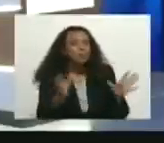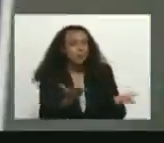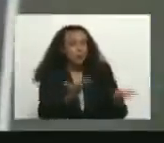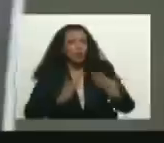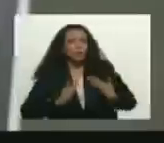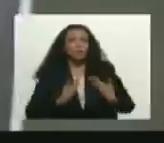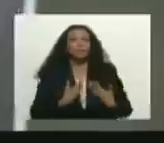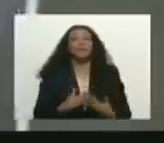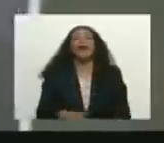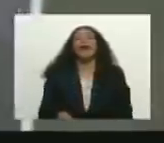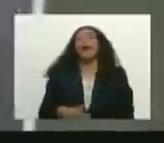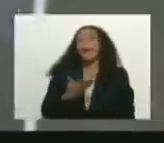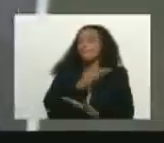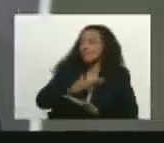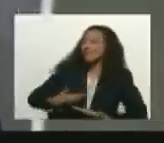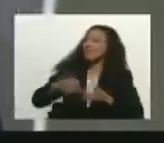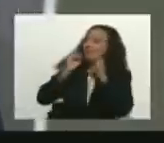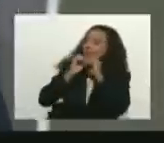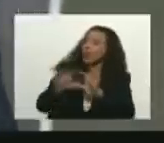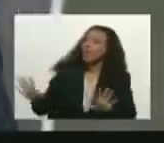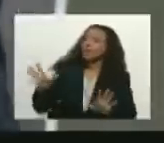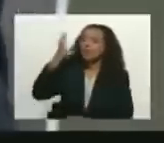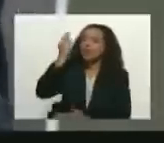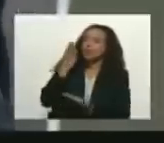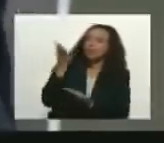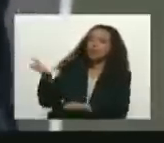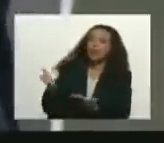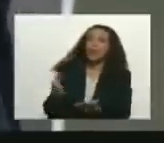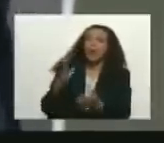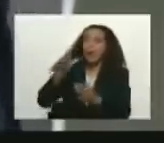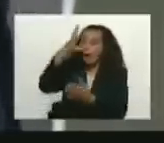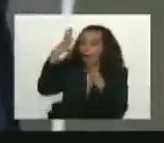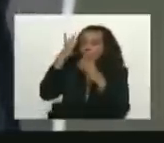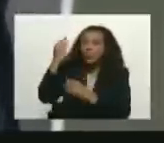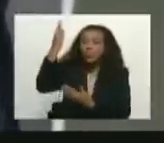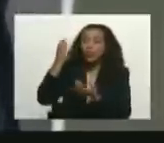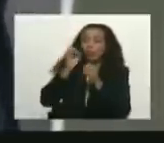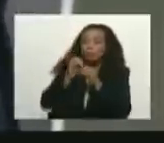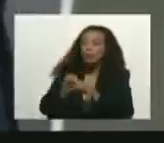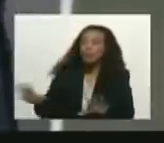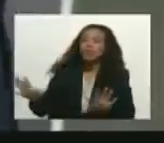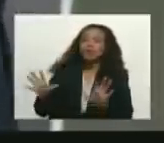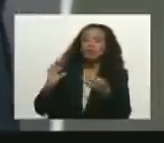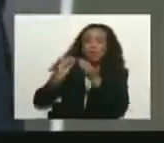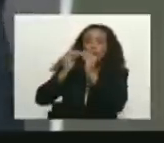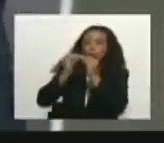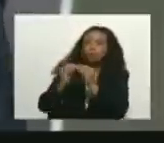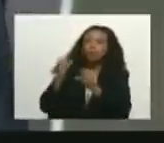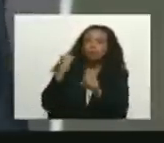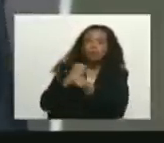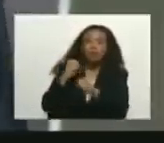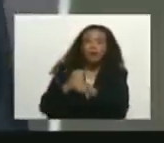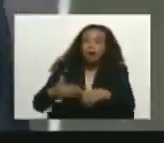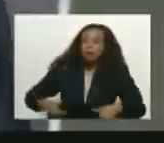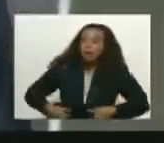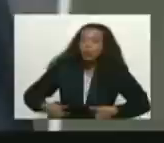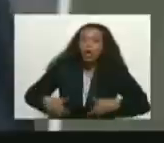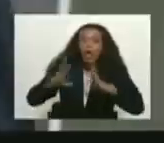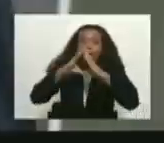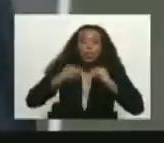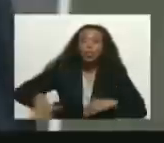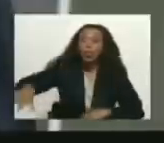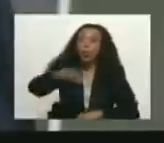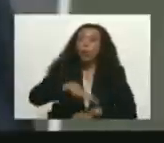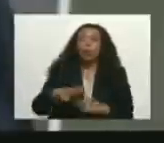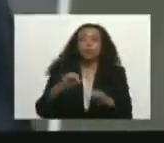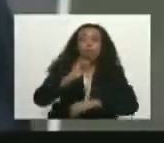Dios lo bendiga, presidente, como siempre. Dios siga bendiciendo esta obra que usted hace por todas las iglesias y por